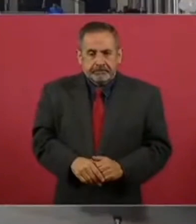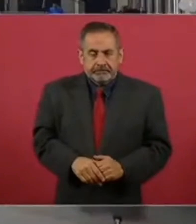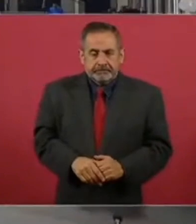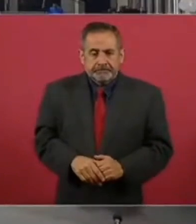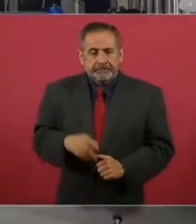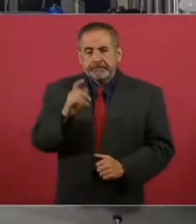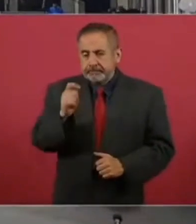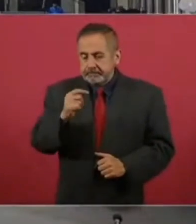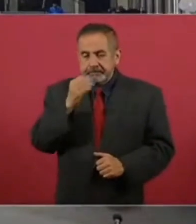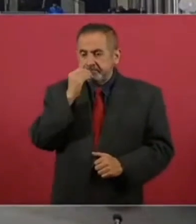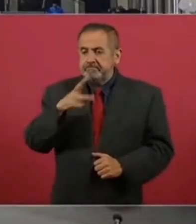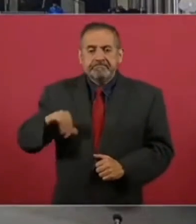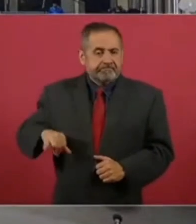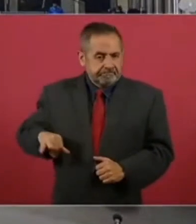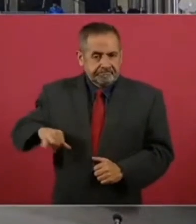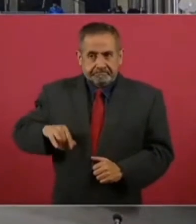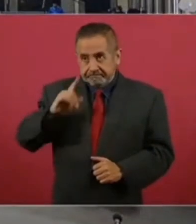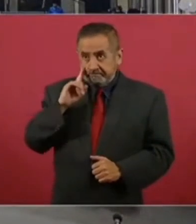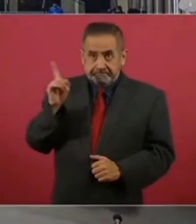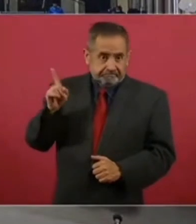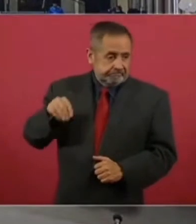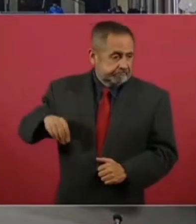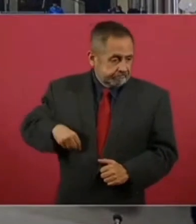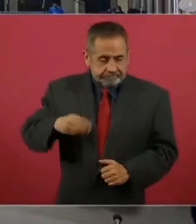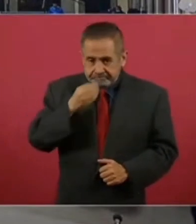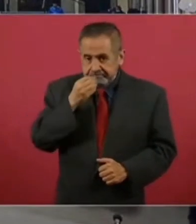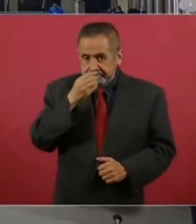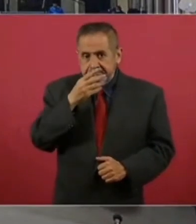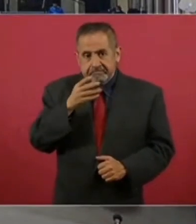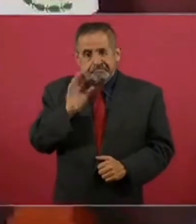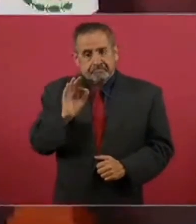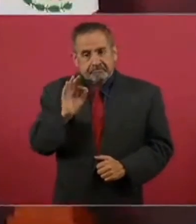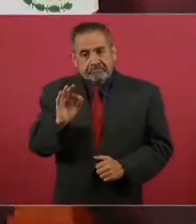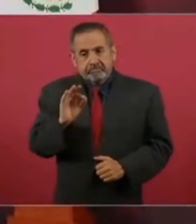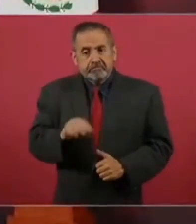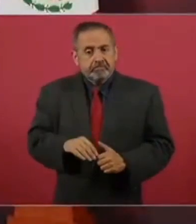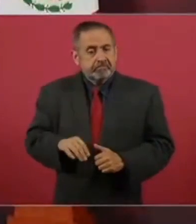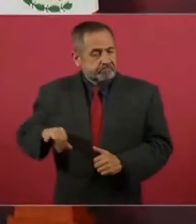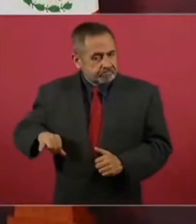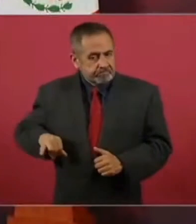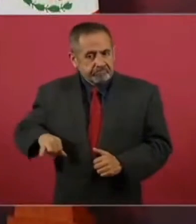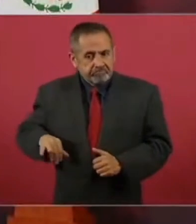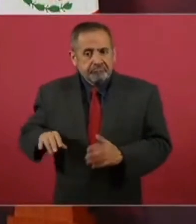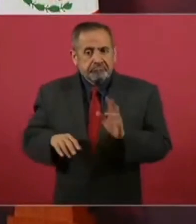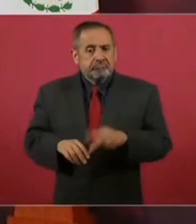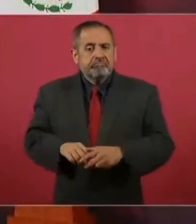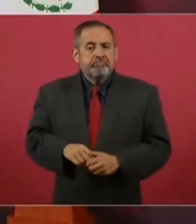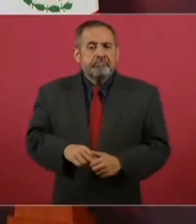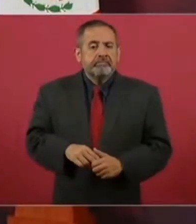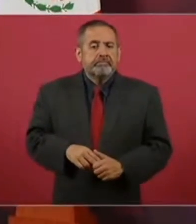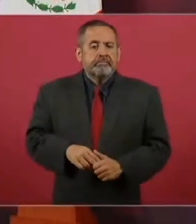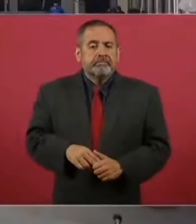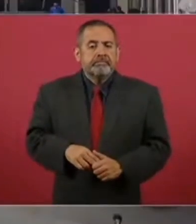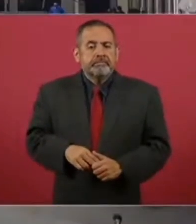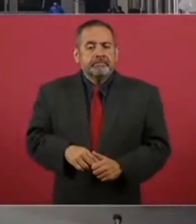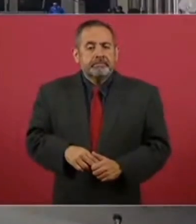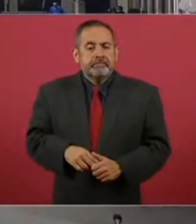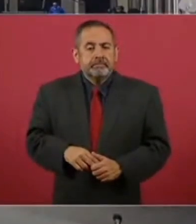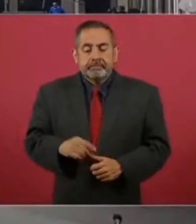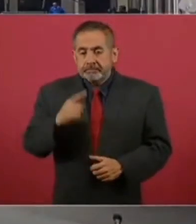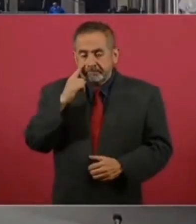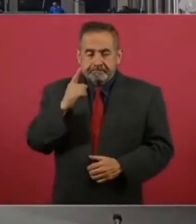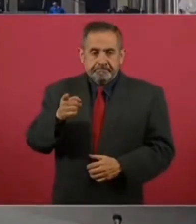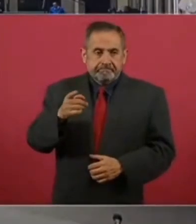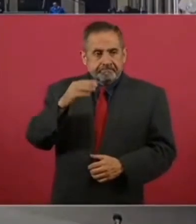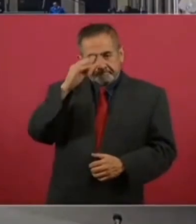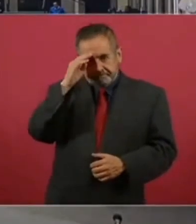Entonces, es muy interesante esto que está sucediendo. Claro, que es la